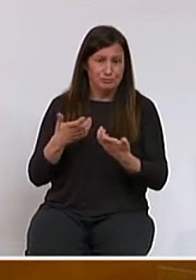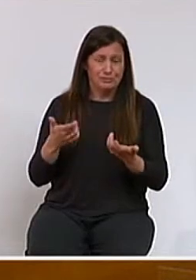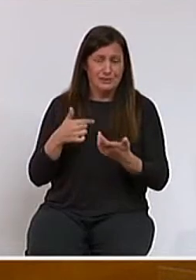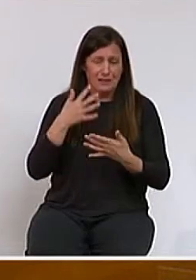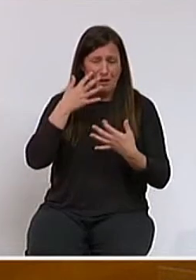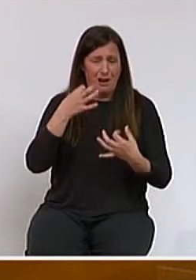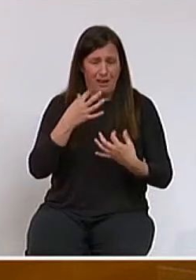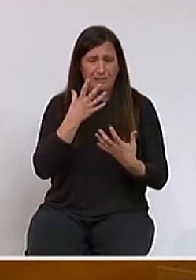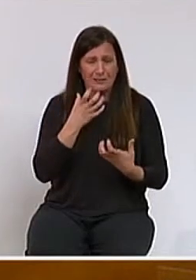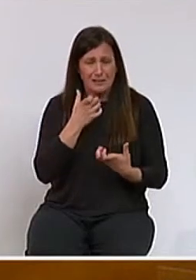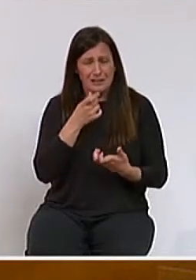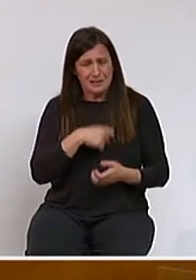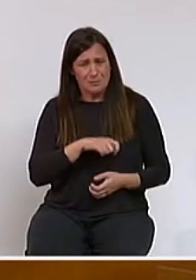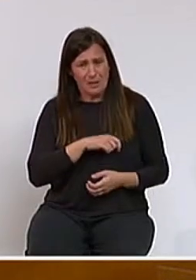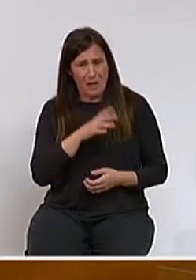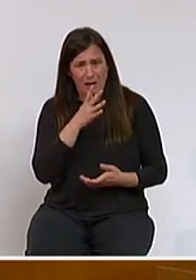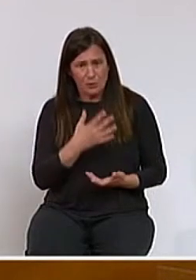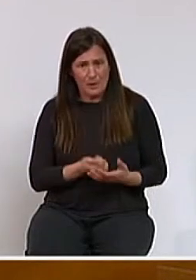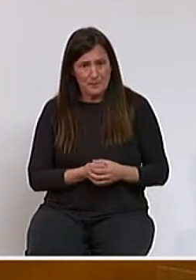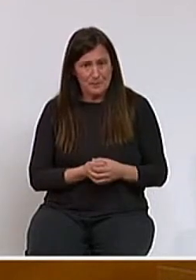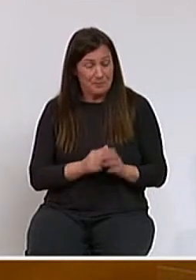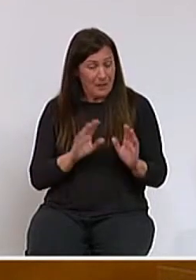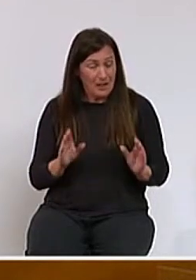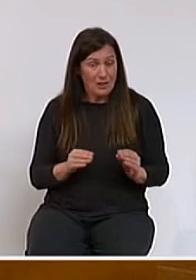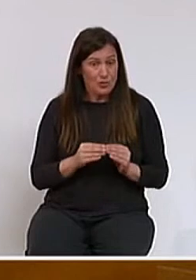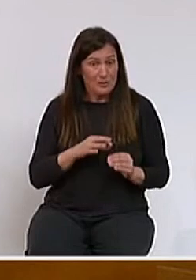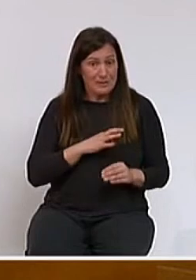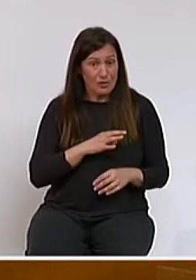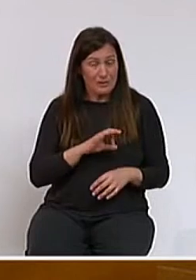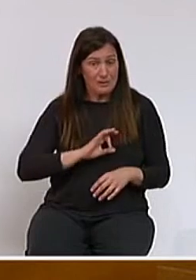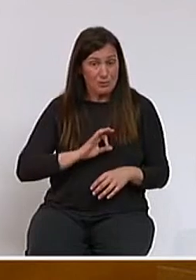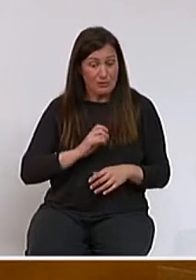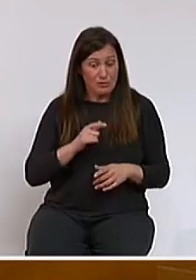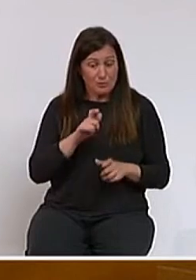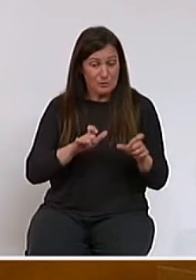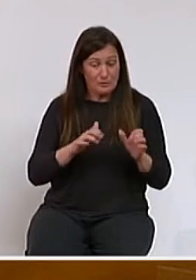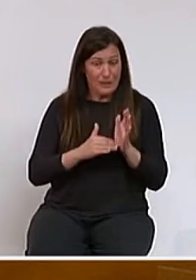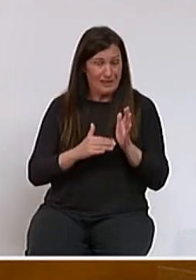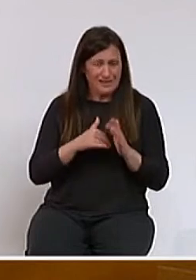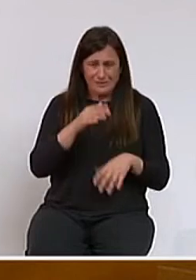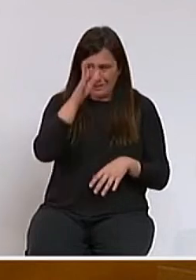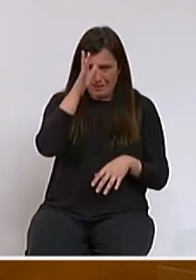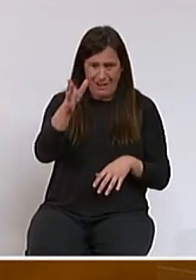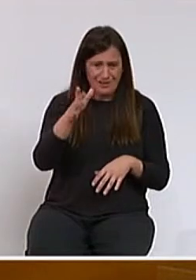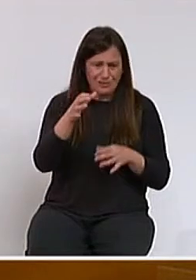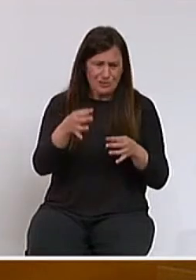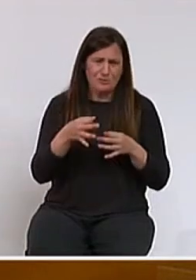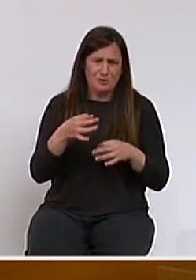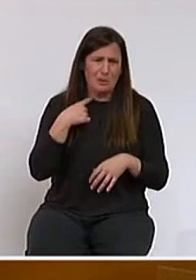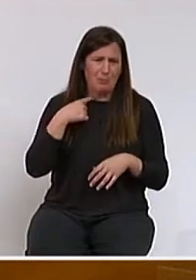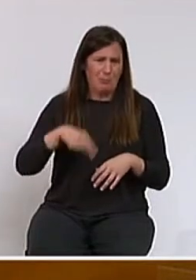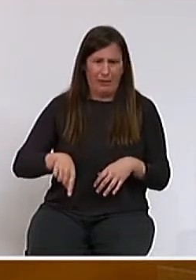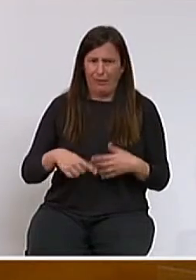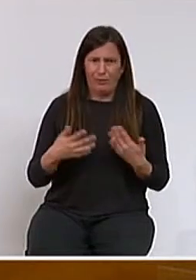España hoy. En definitiva, señores diputados, los valencianos estamos hartos de ser siempre los perdedores cuando entra